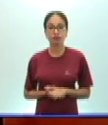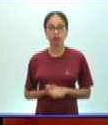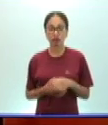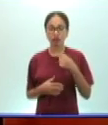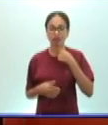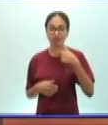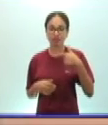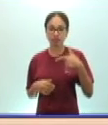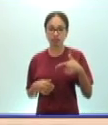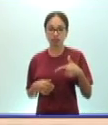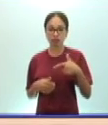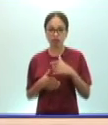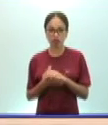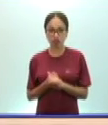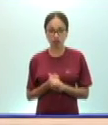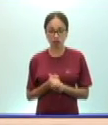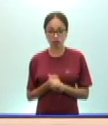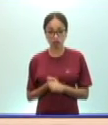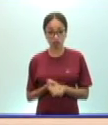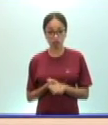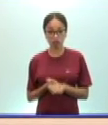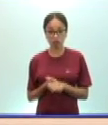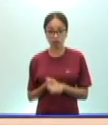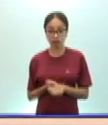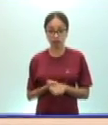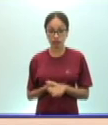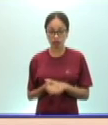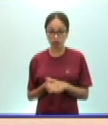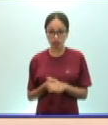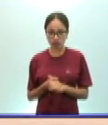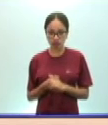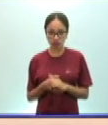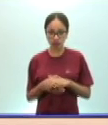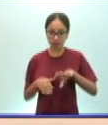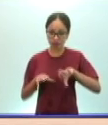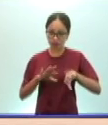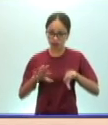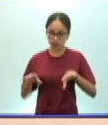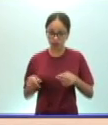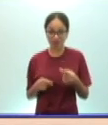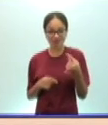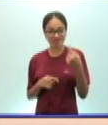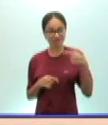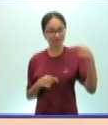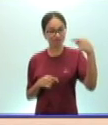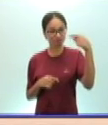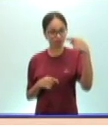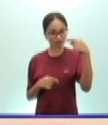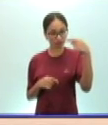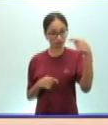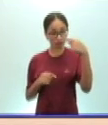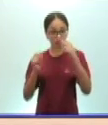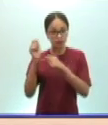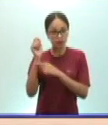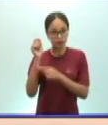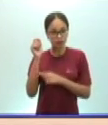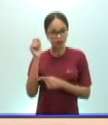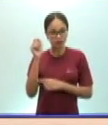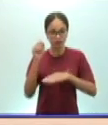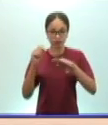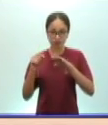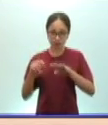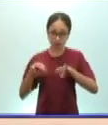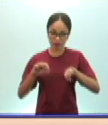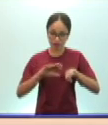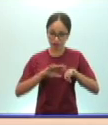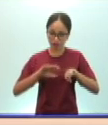ejemplo, ¿qué aspectos debemos tener en cuenta en cada operación? Bueno, lo primero es las propiedades de los componentes, y quiero que